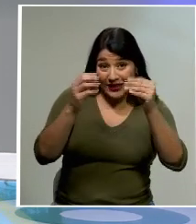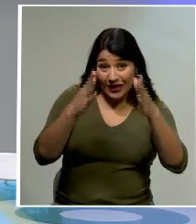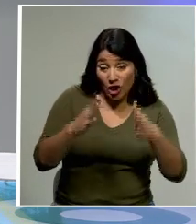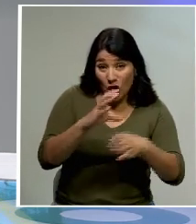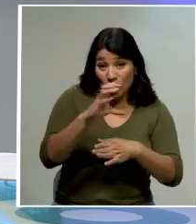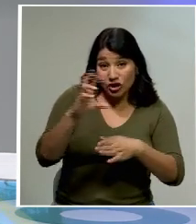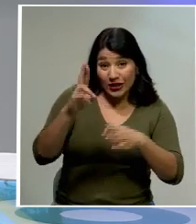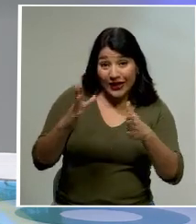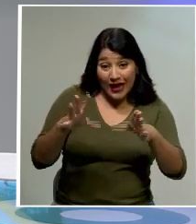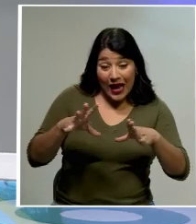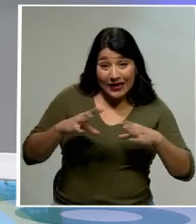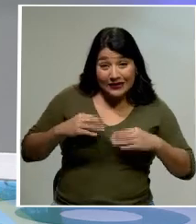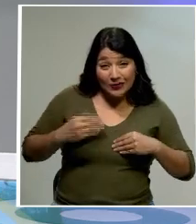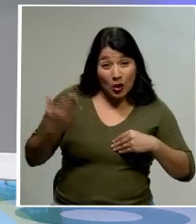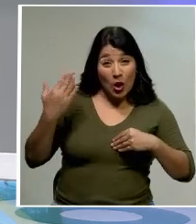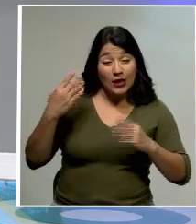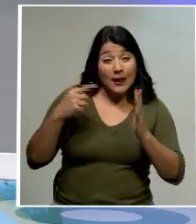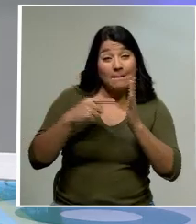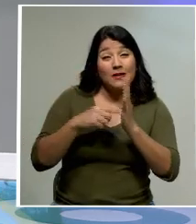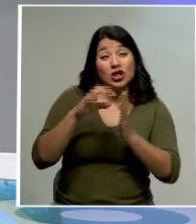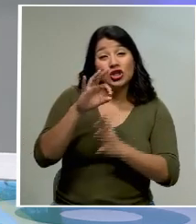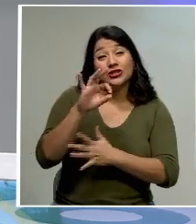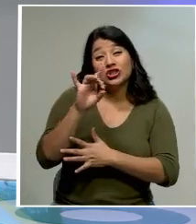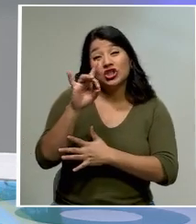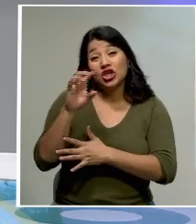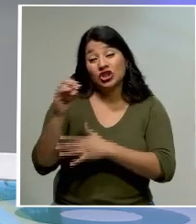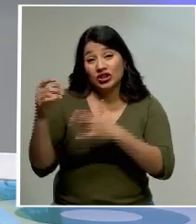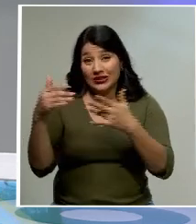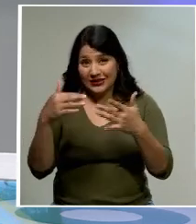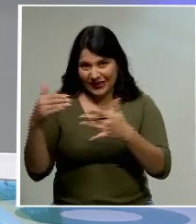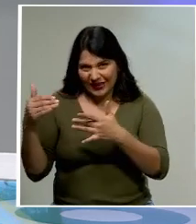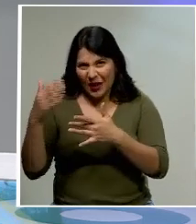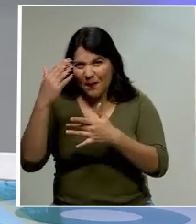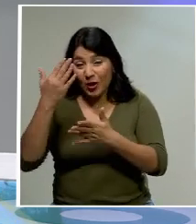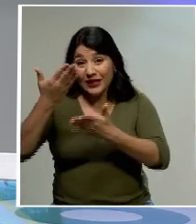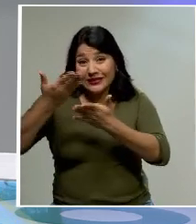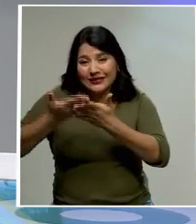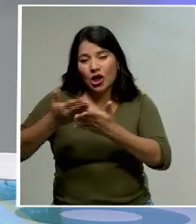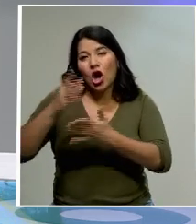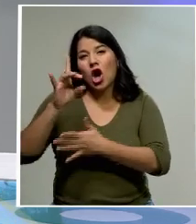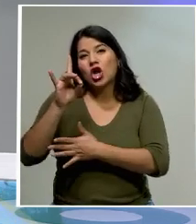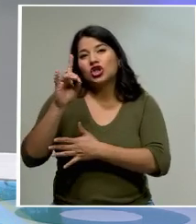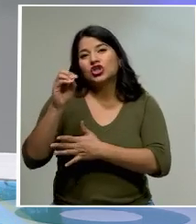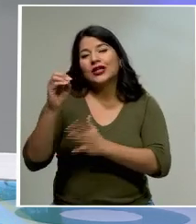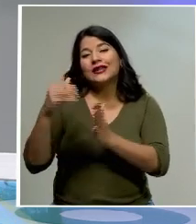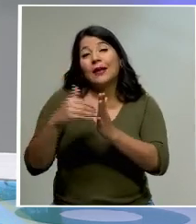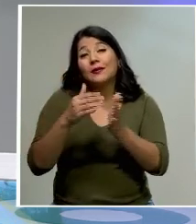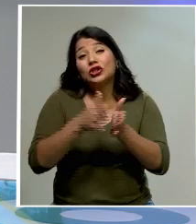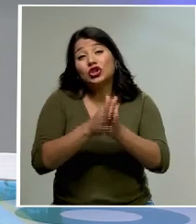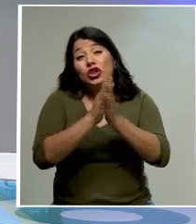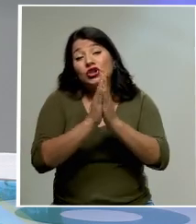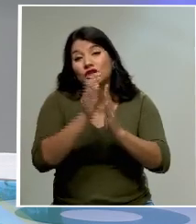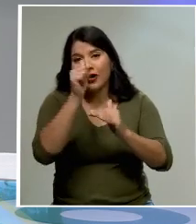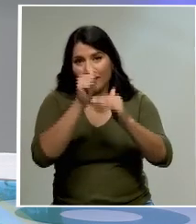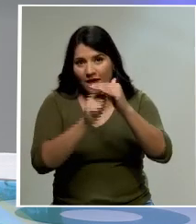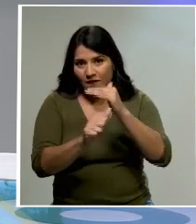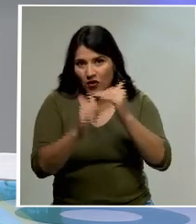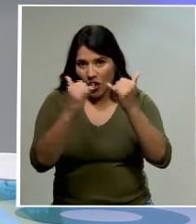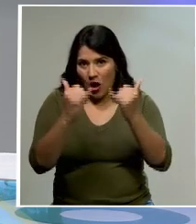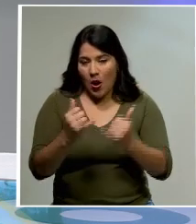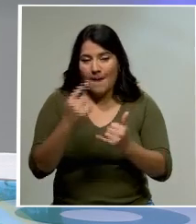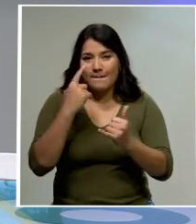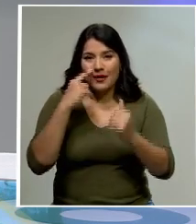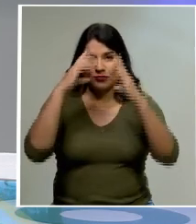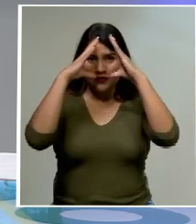los años 80. En aquel tiempo llegaron al país 80,000 solicitudes de refugio. Veamos